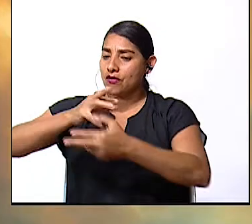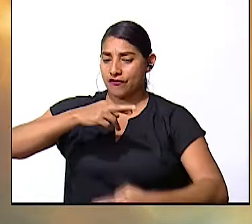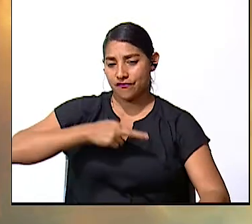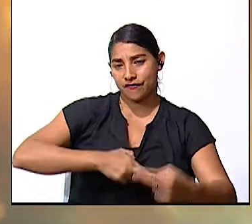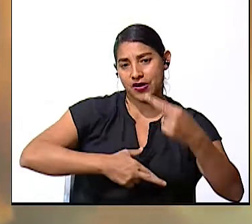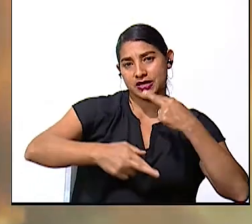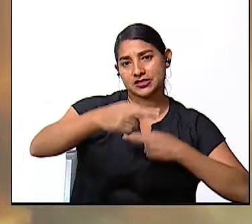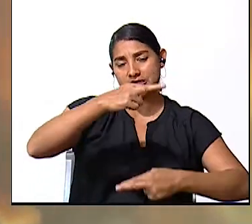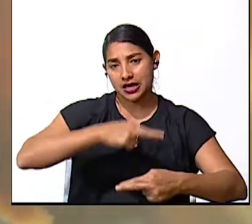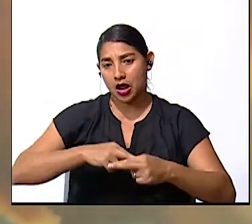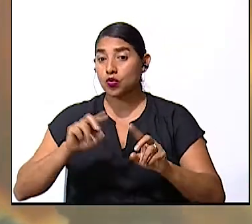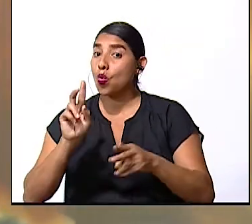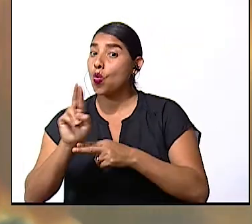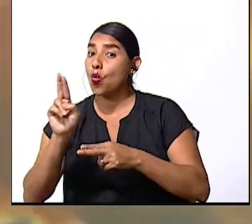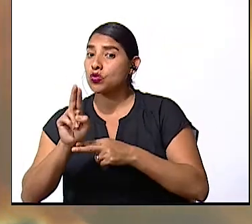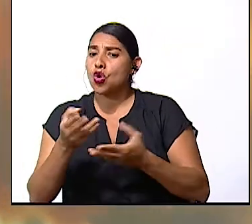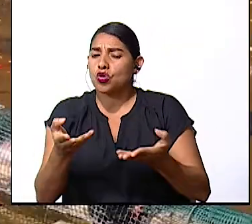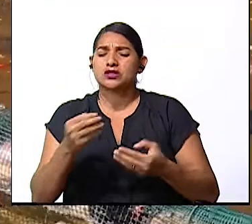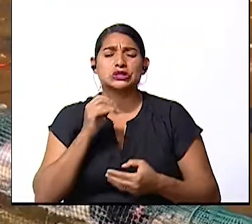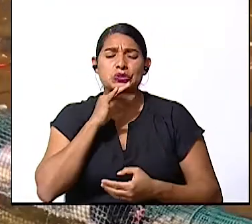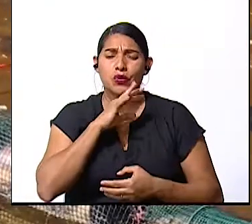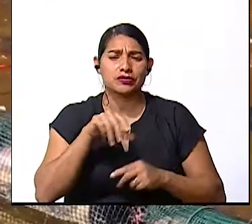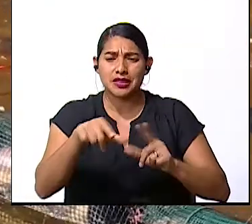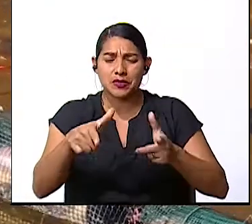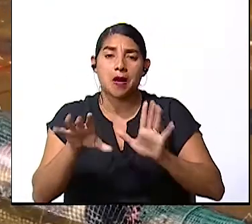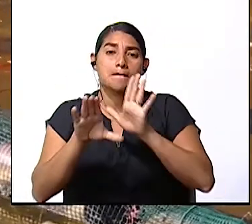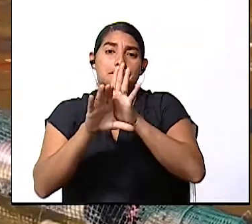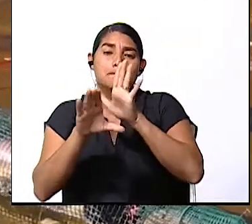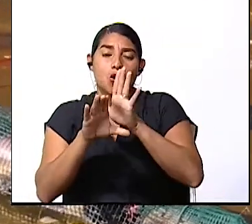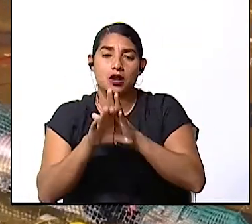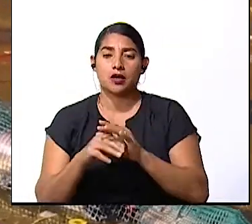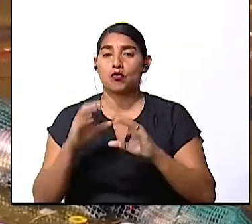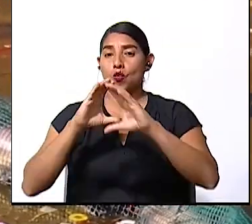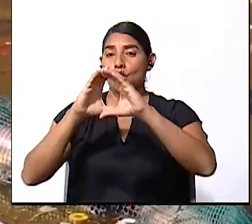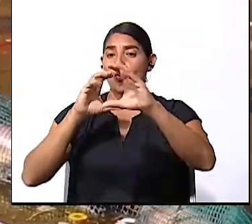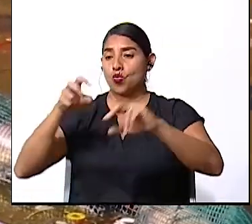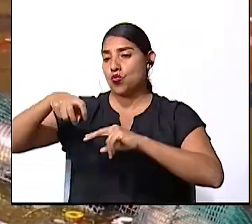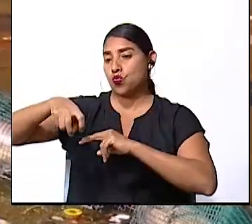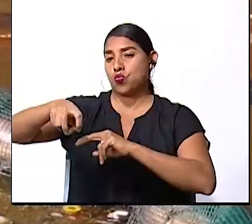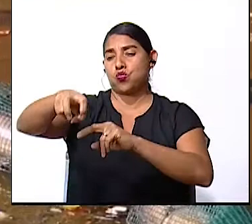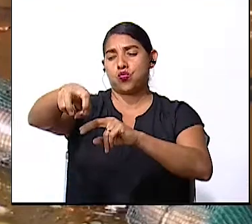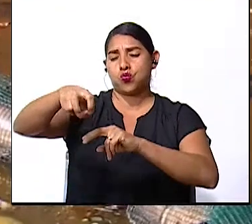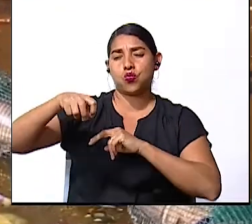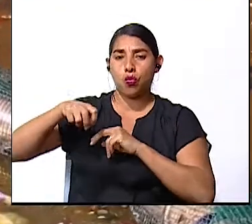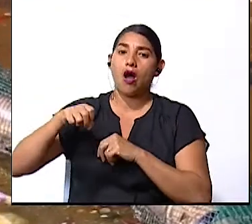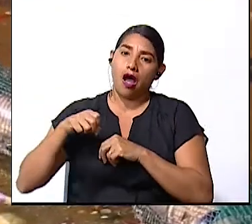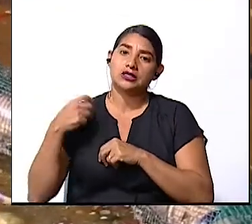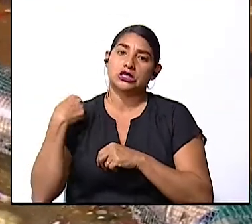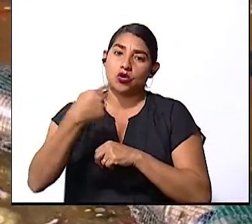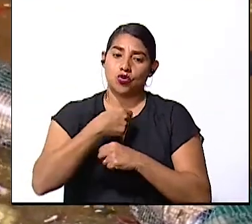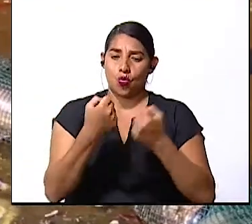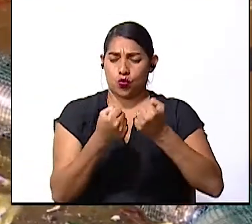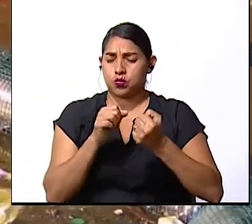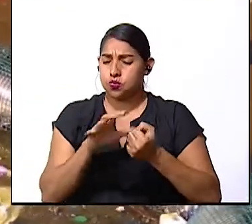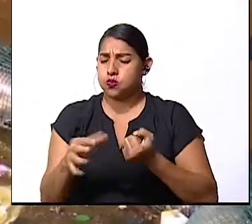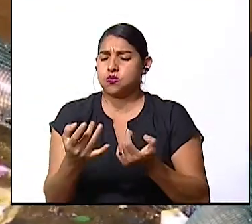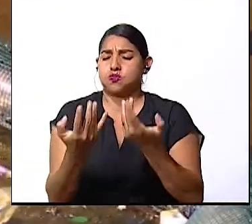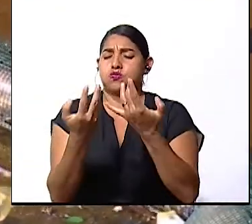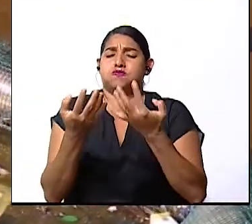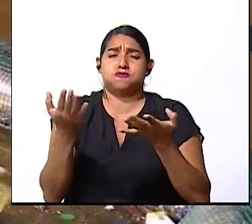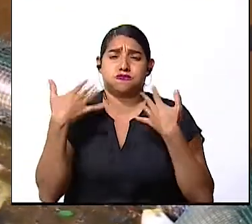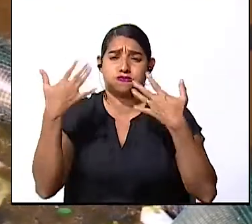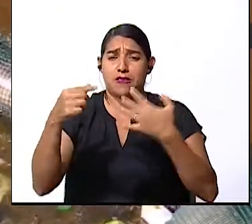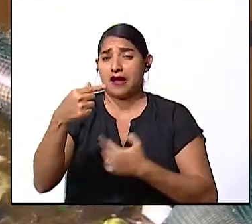y optando por alternativas menos contaminantes, como usar el transporte público. De lo contrario, si se ensucia y daña el